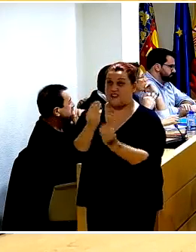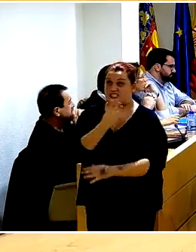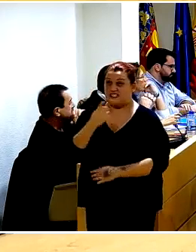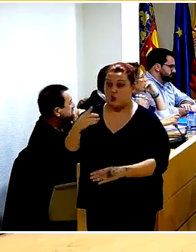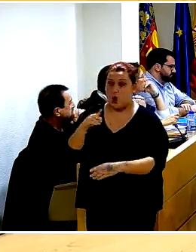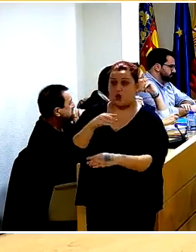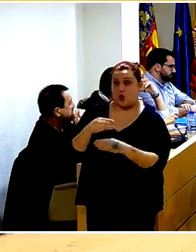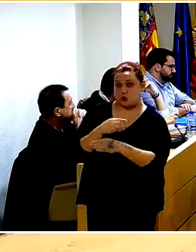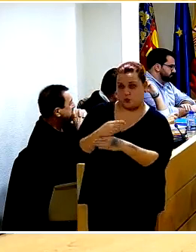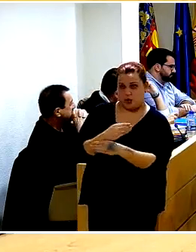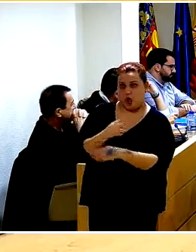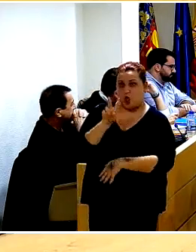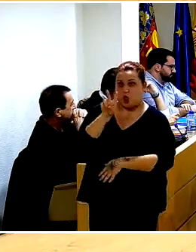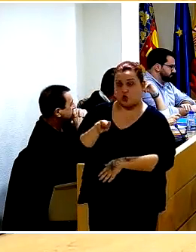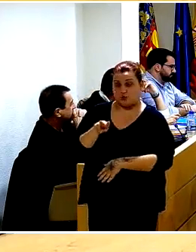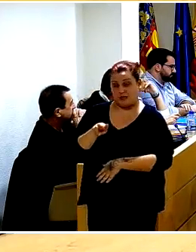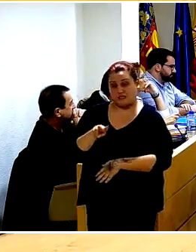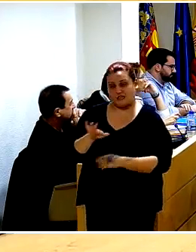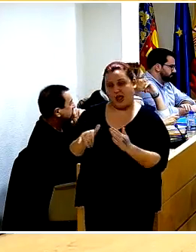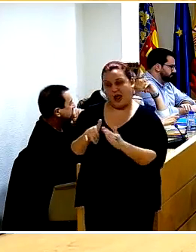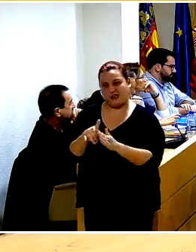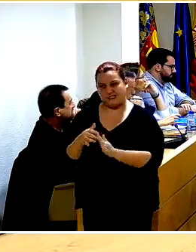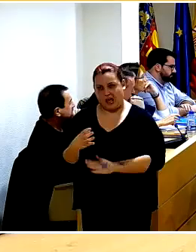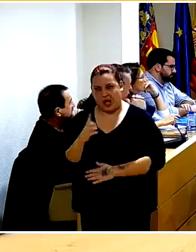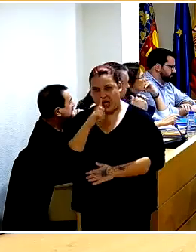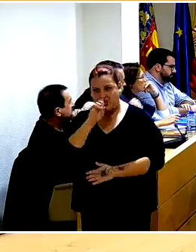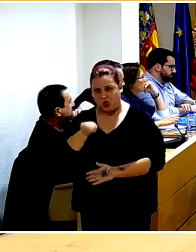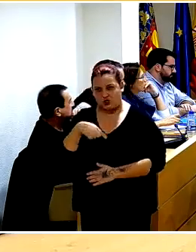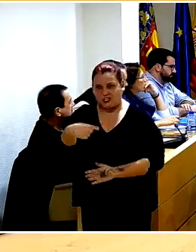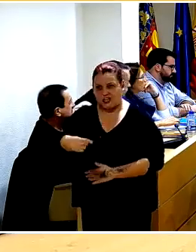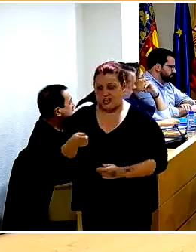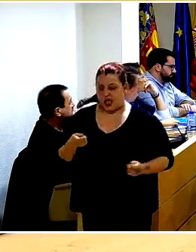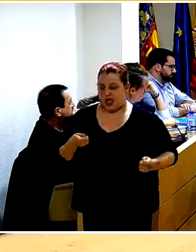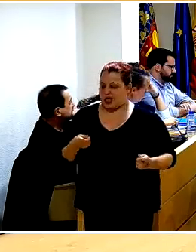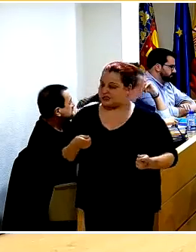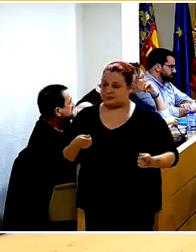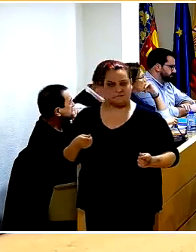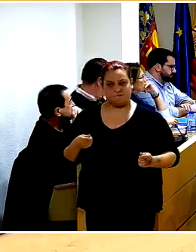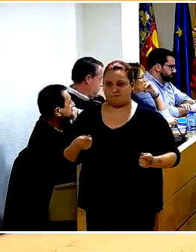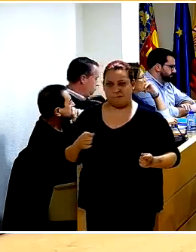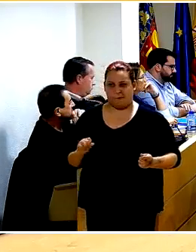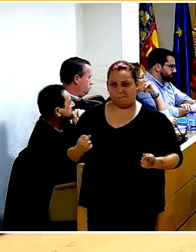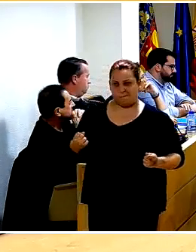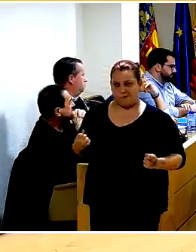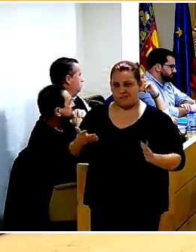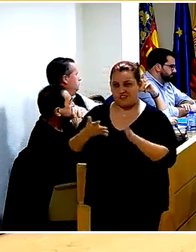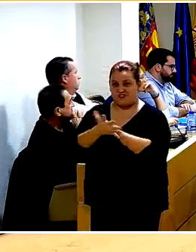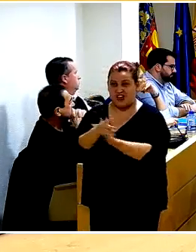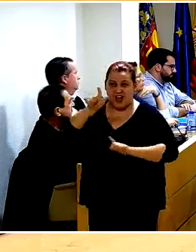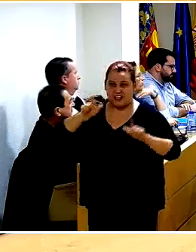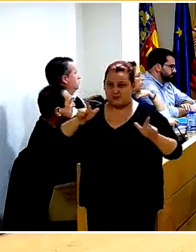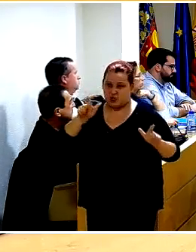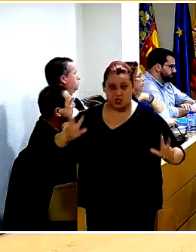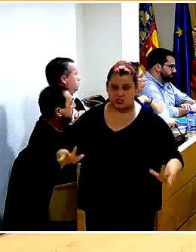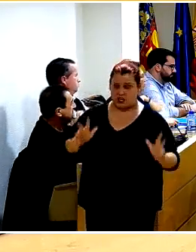decir, a 2 meses de la finalización del año, no se habían gastado y, por lo tanto, no habían llegado a las personas, no habían llegado a rescatar a